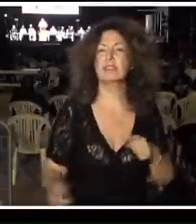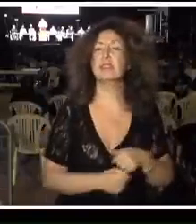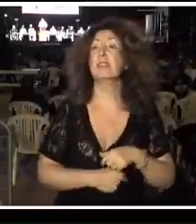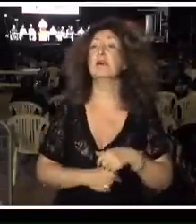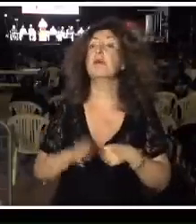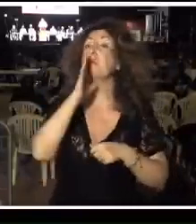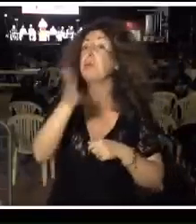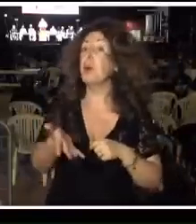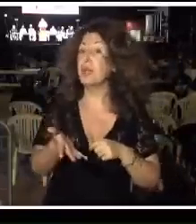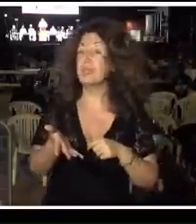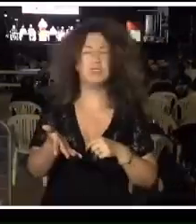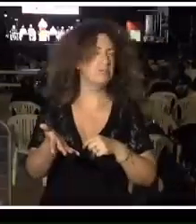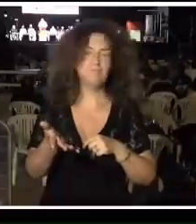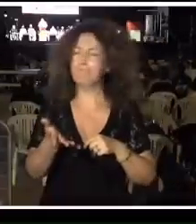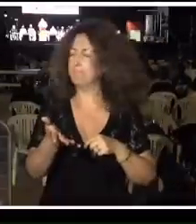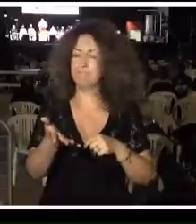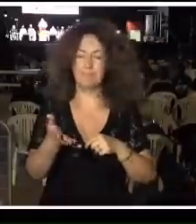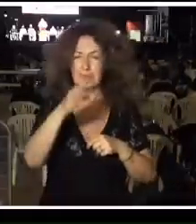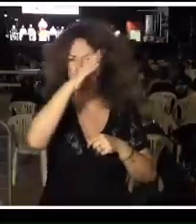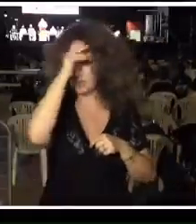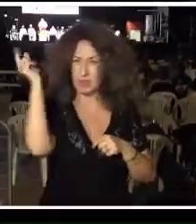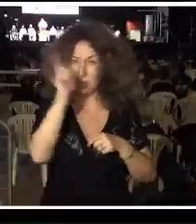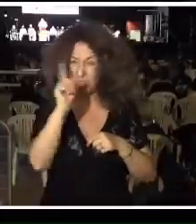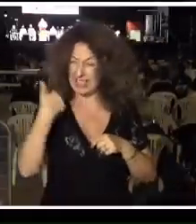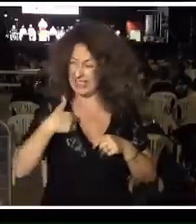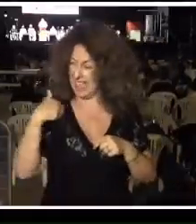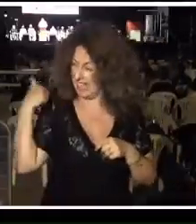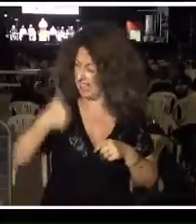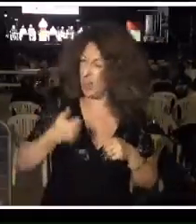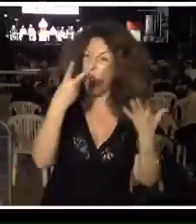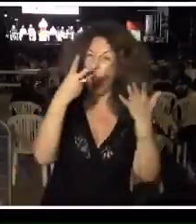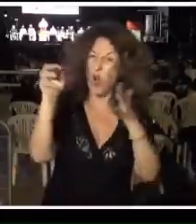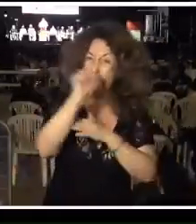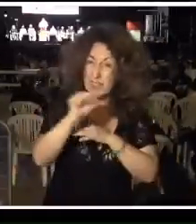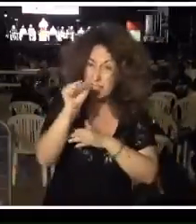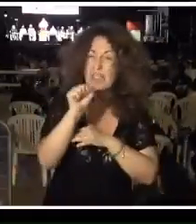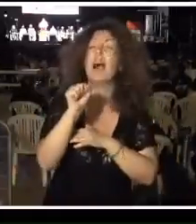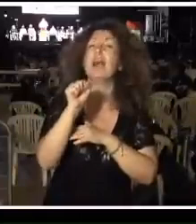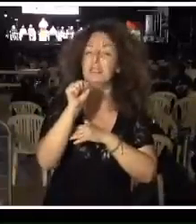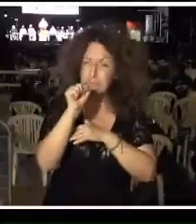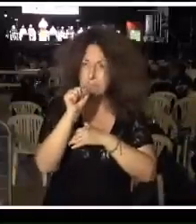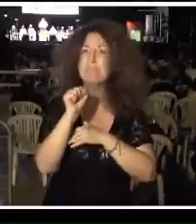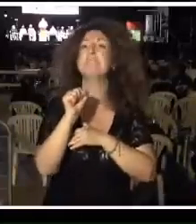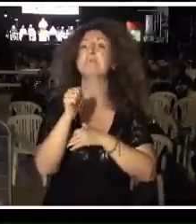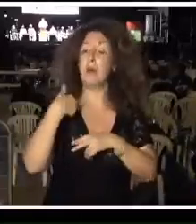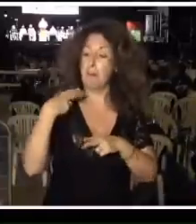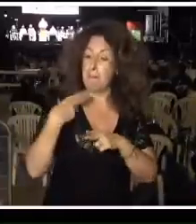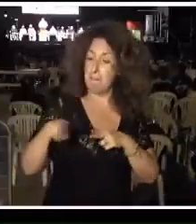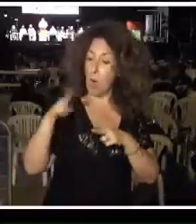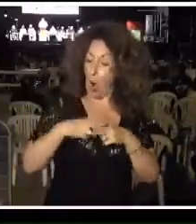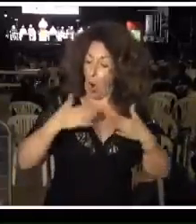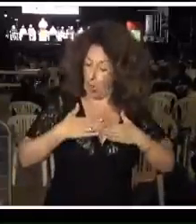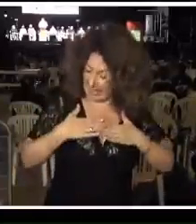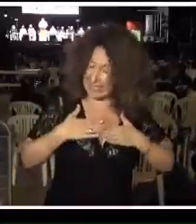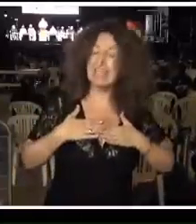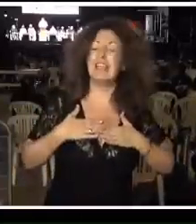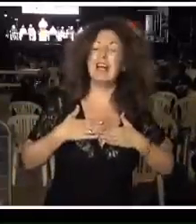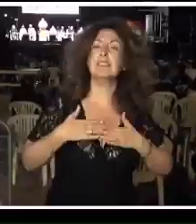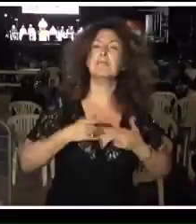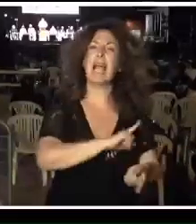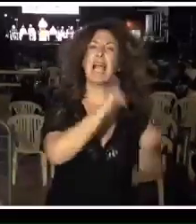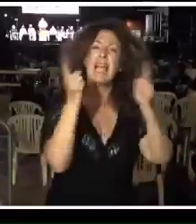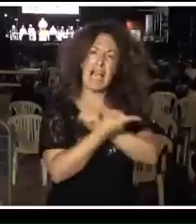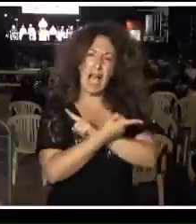podemos desaprovechar que después de 80 años podamos convertir nuestras políticas en